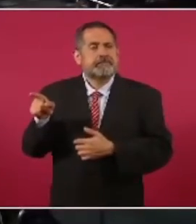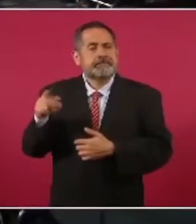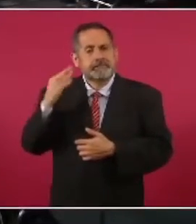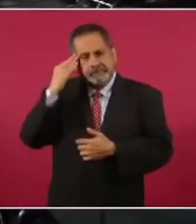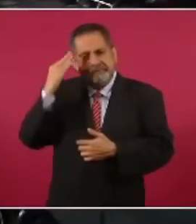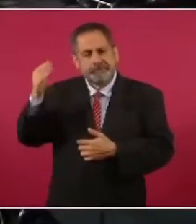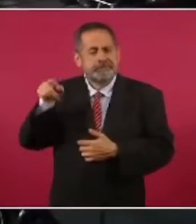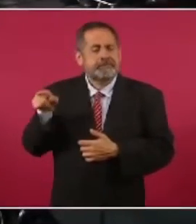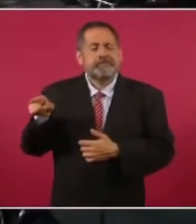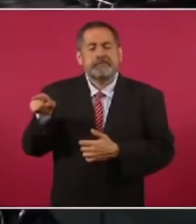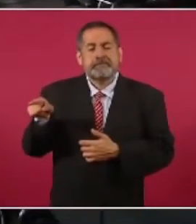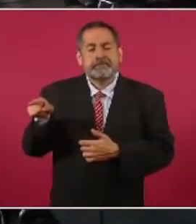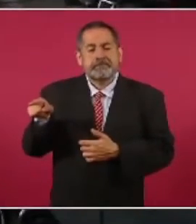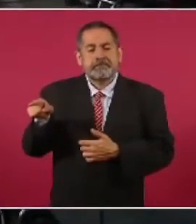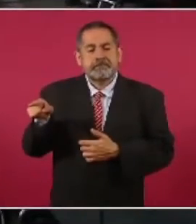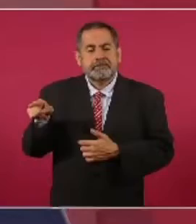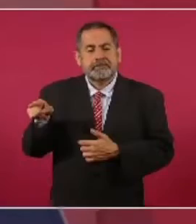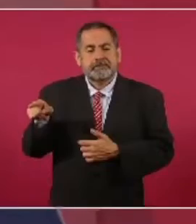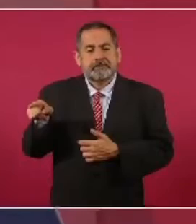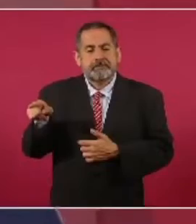el movimiento de reforma,